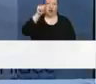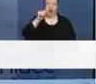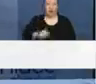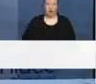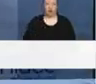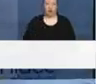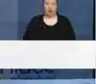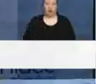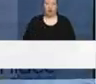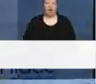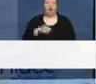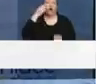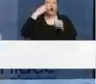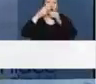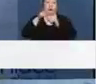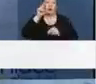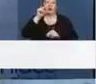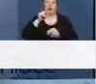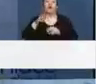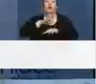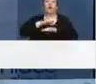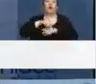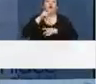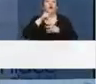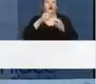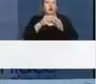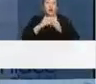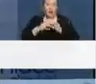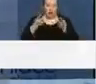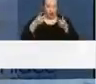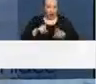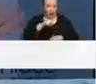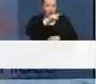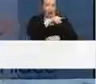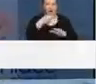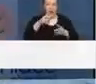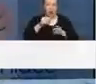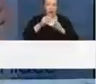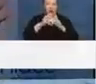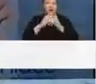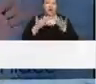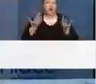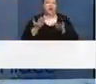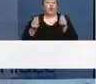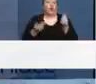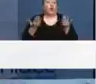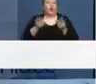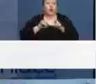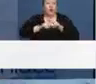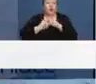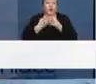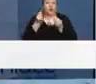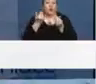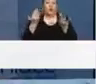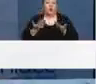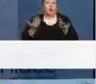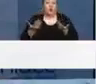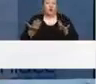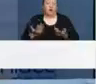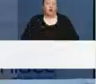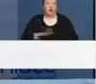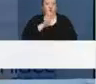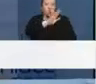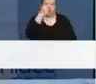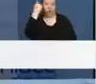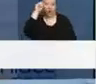sino el origen tonterías el origen importante además que el origen de la asonada claro sus millones